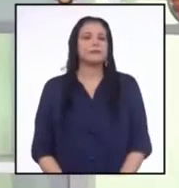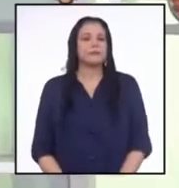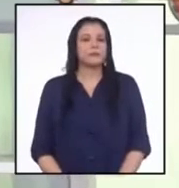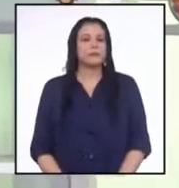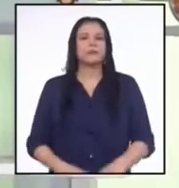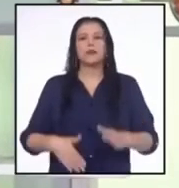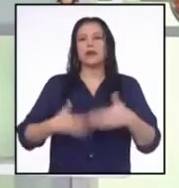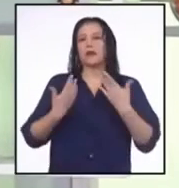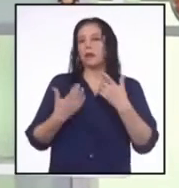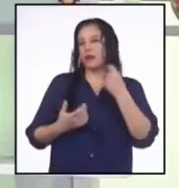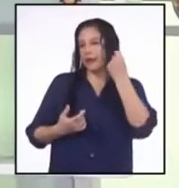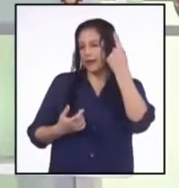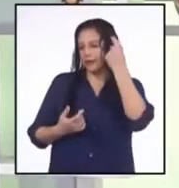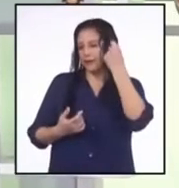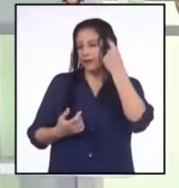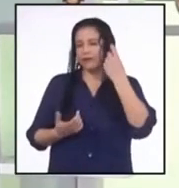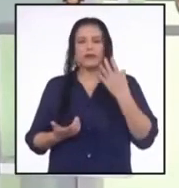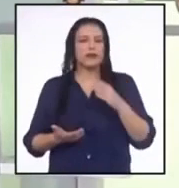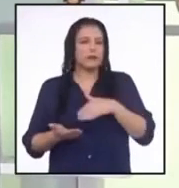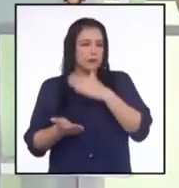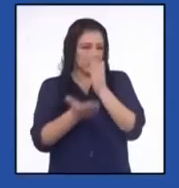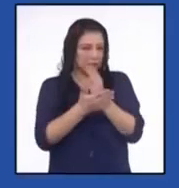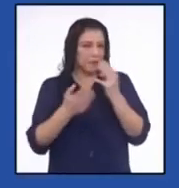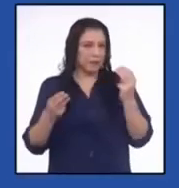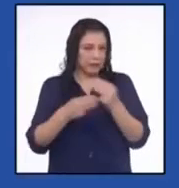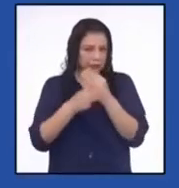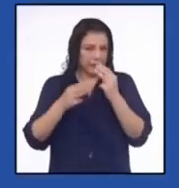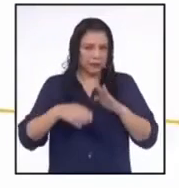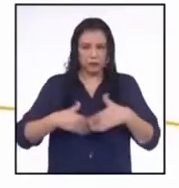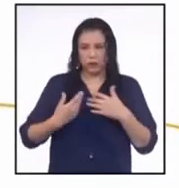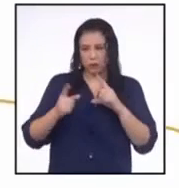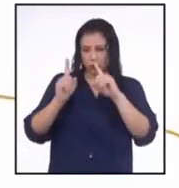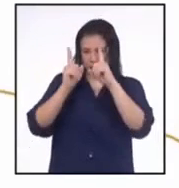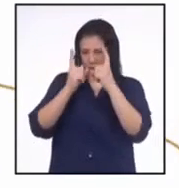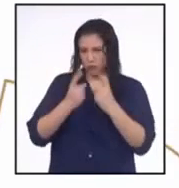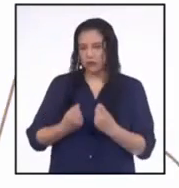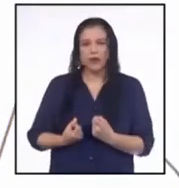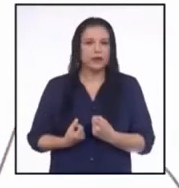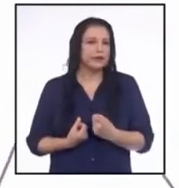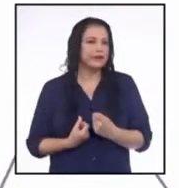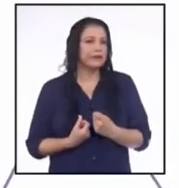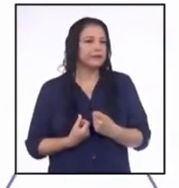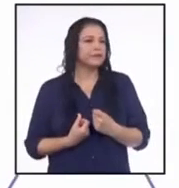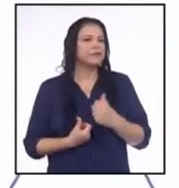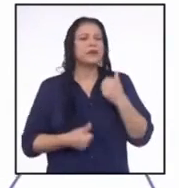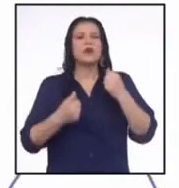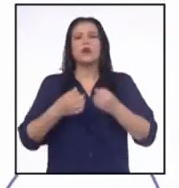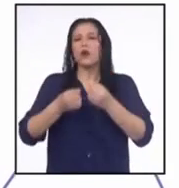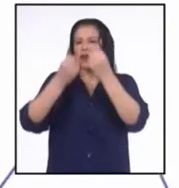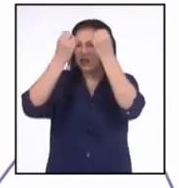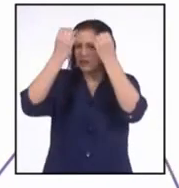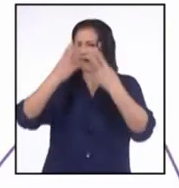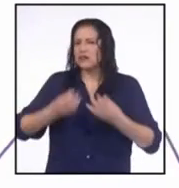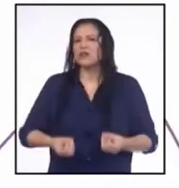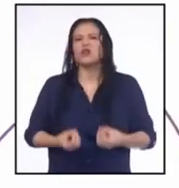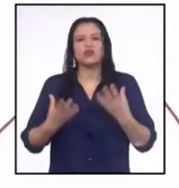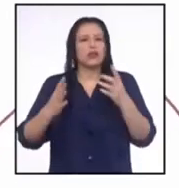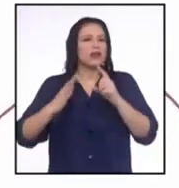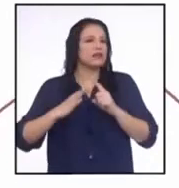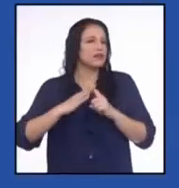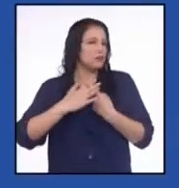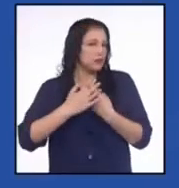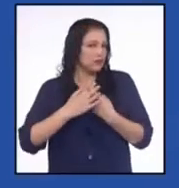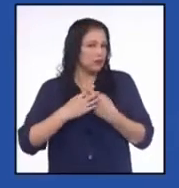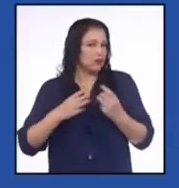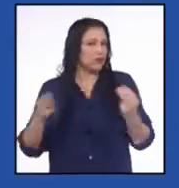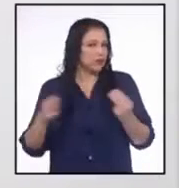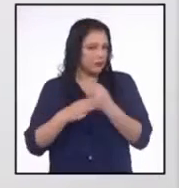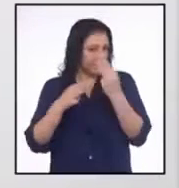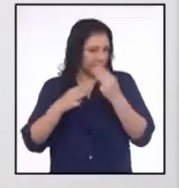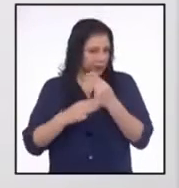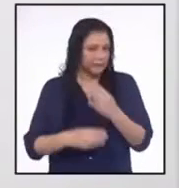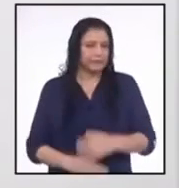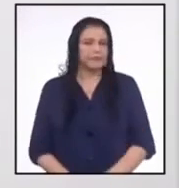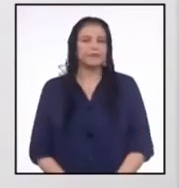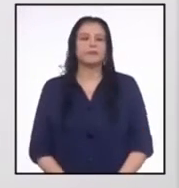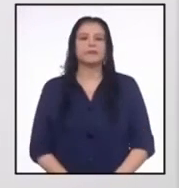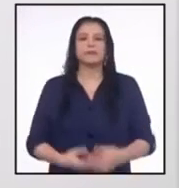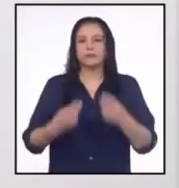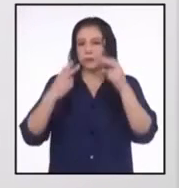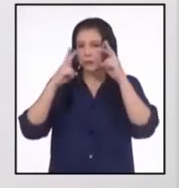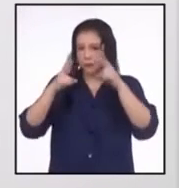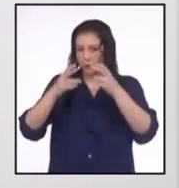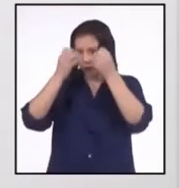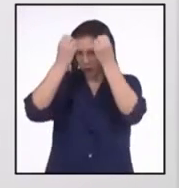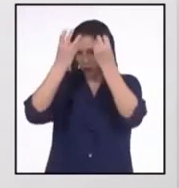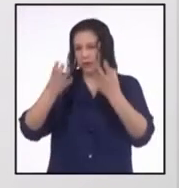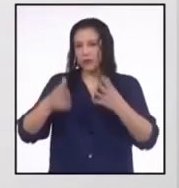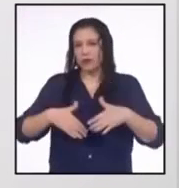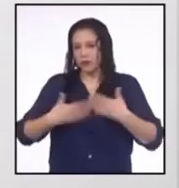Para comprender el problema podríamos preguntarnos, ¿qué datos proporciona la situación? Veamos los